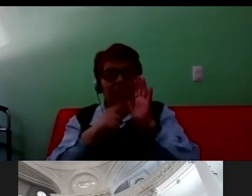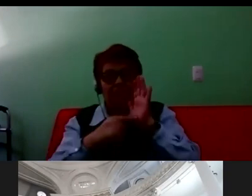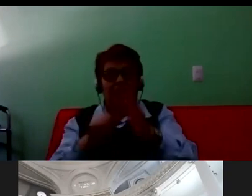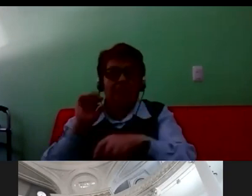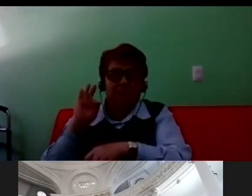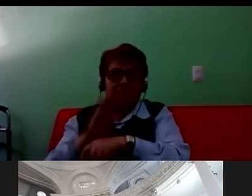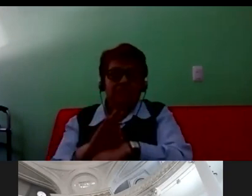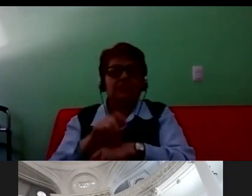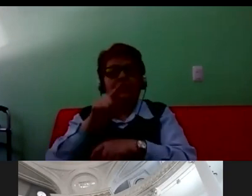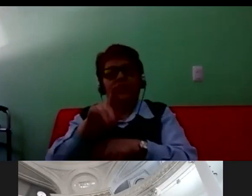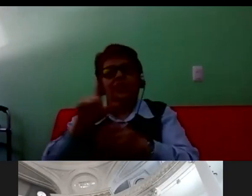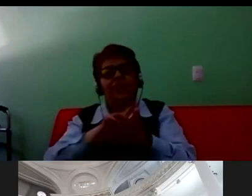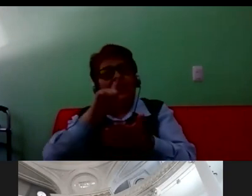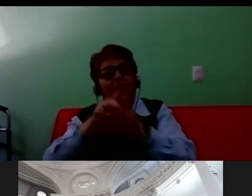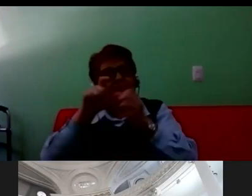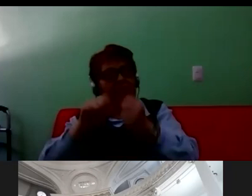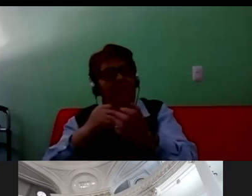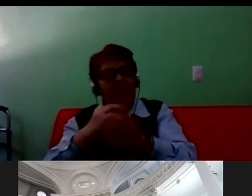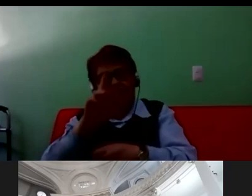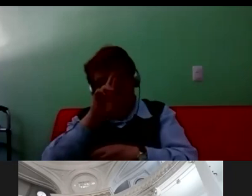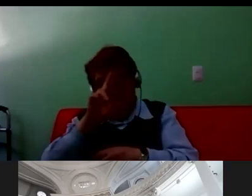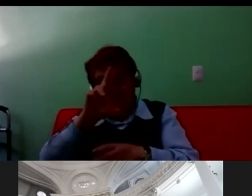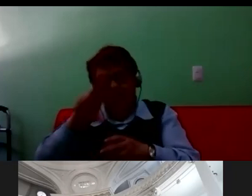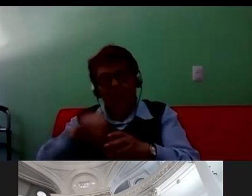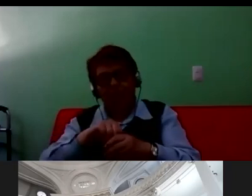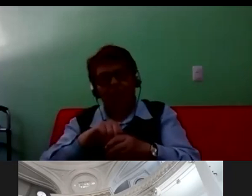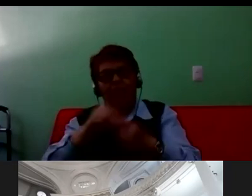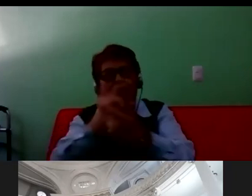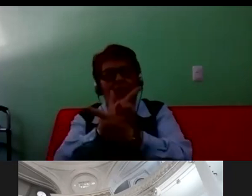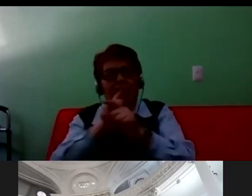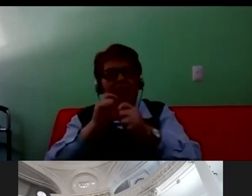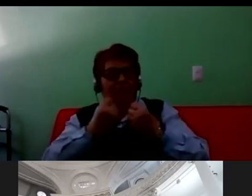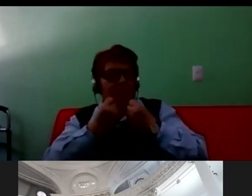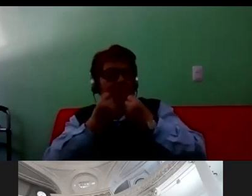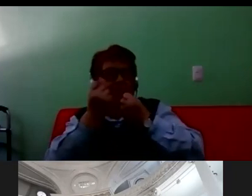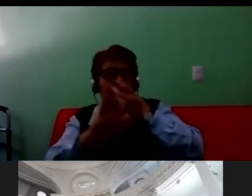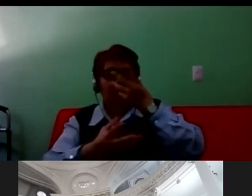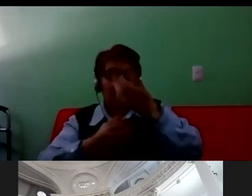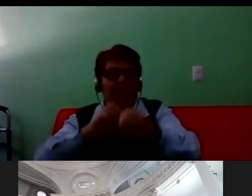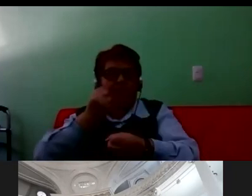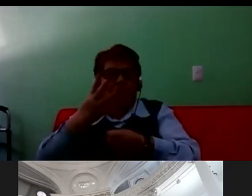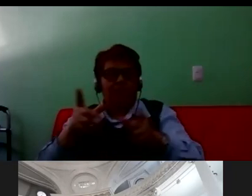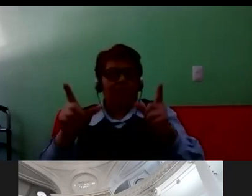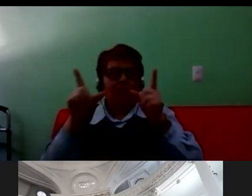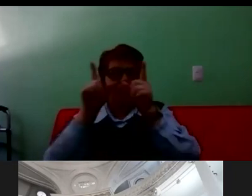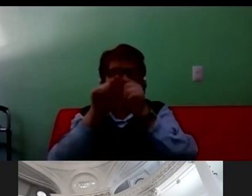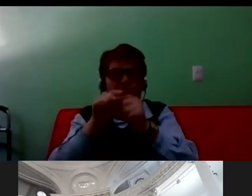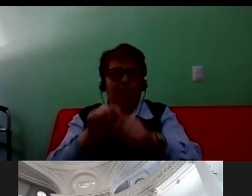ley garantiza el respeto absoluto a las libertades de expresión. Es cuanto.